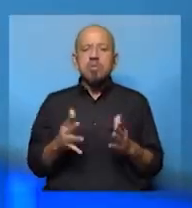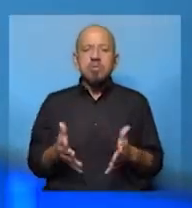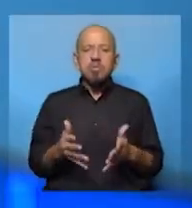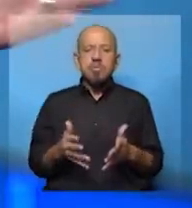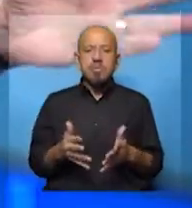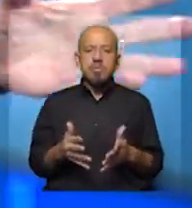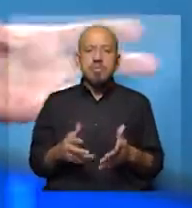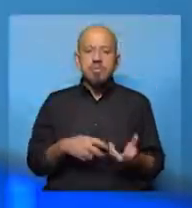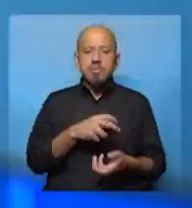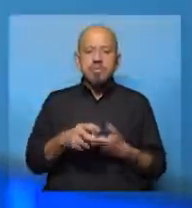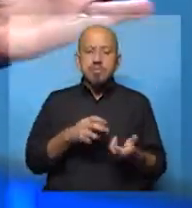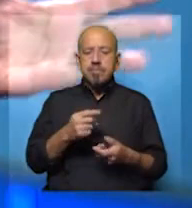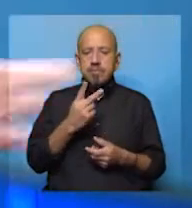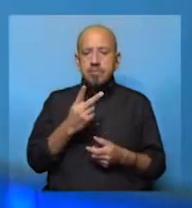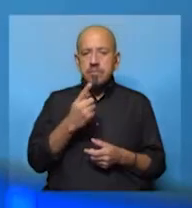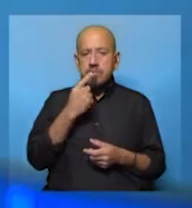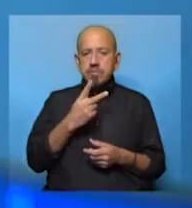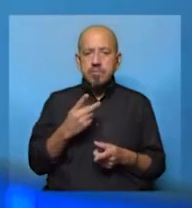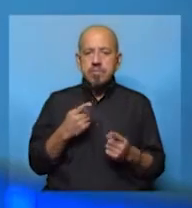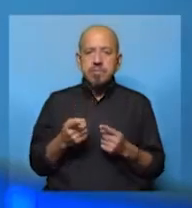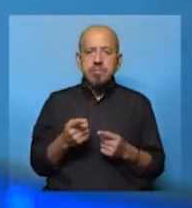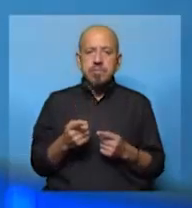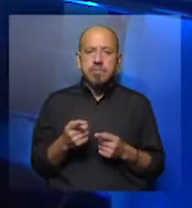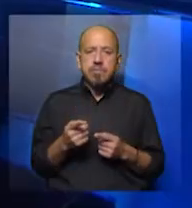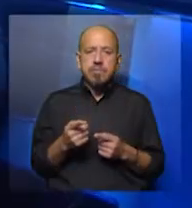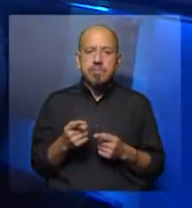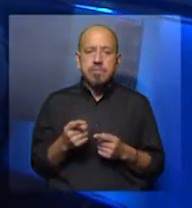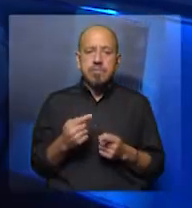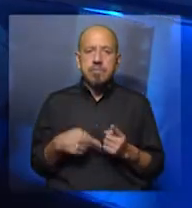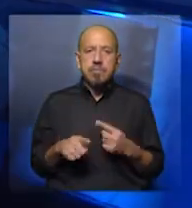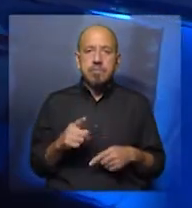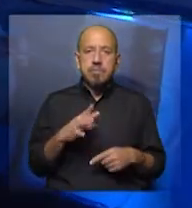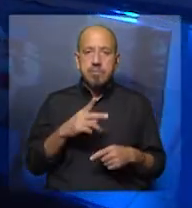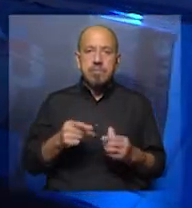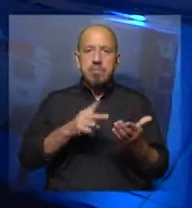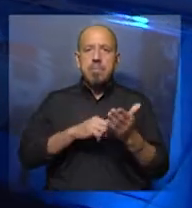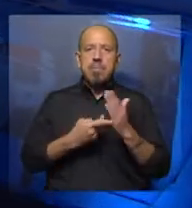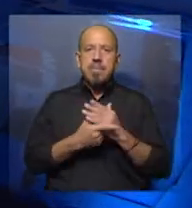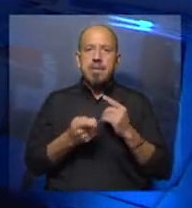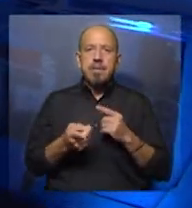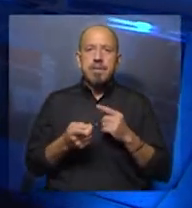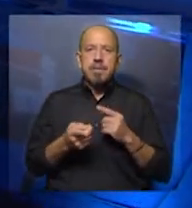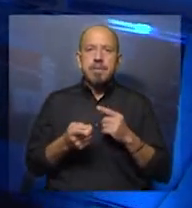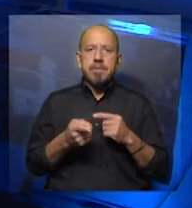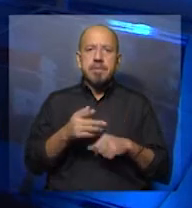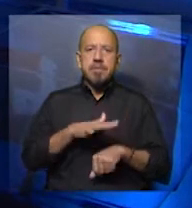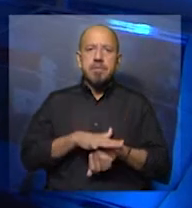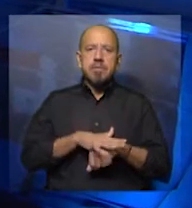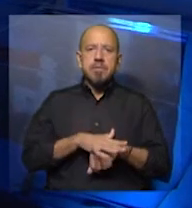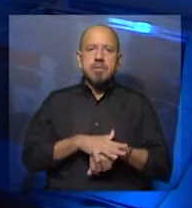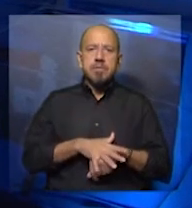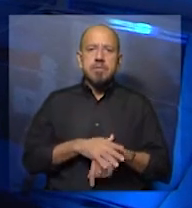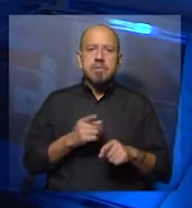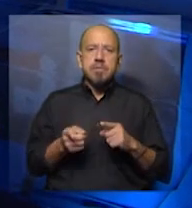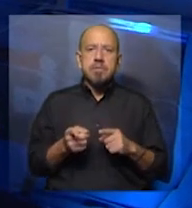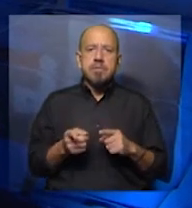del 2012 había muchas cosas que se cayeron eh porque hubo un proyecto en en esa época entonces bueno con este